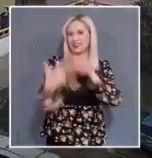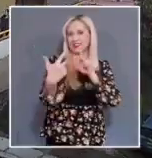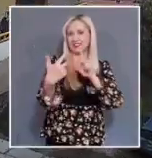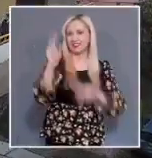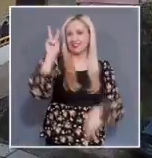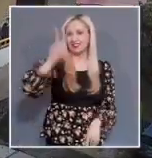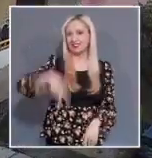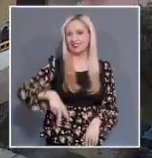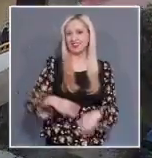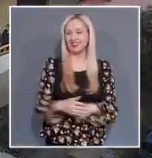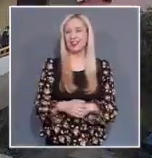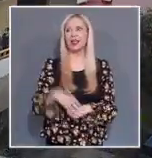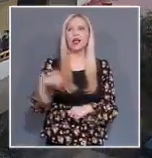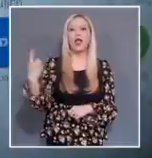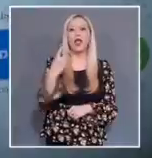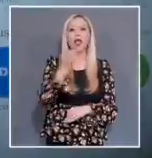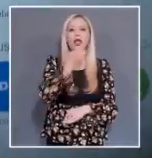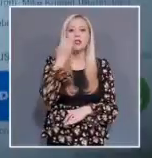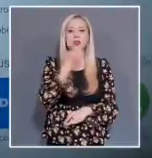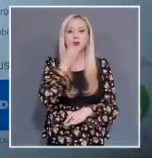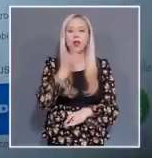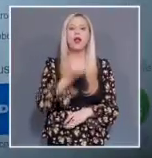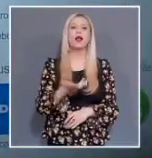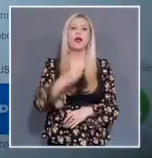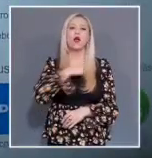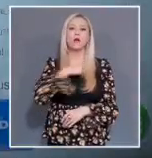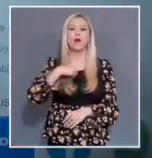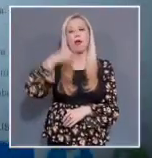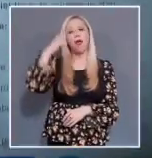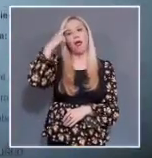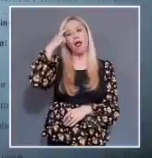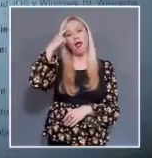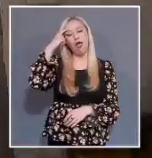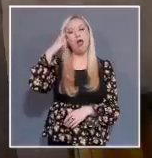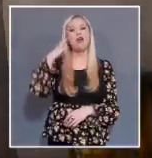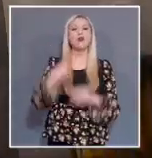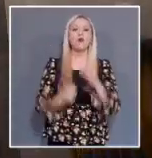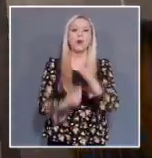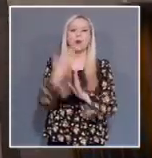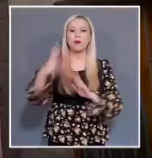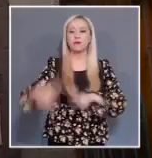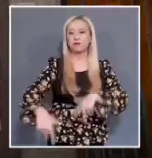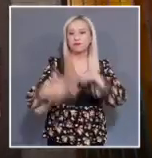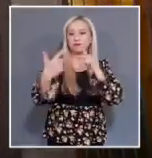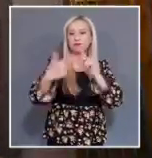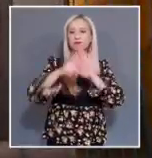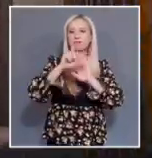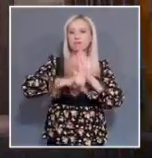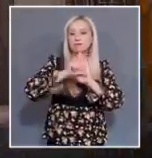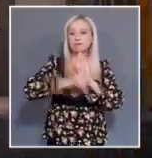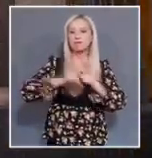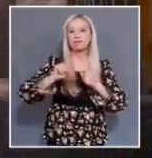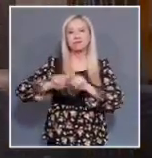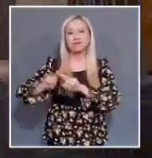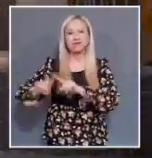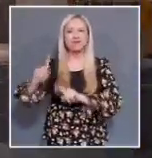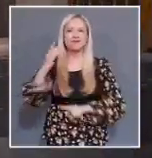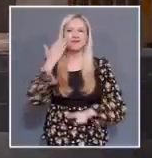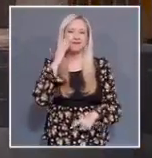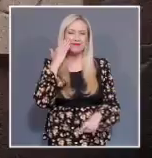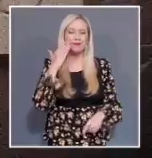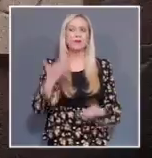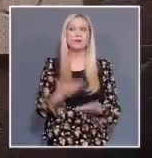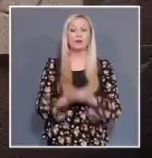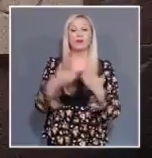instituciones educativas, les obligó a lanzarse al formato en línea y a las redes sociales. Y para el Colegio Nacional, una institución de 80 años